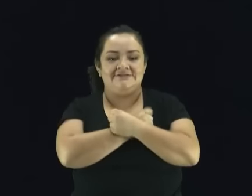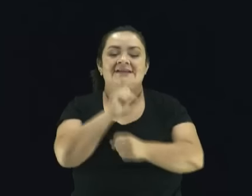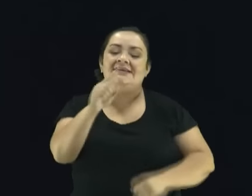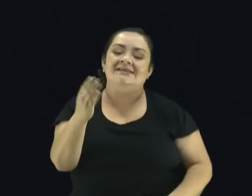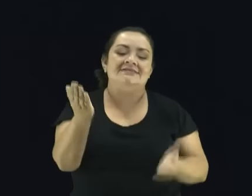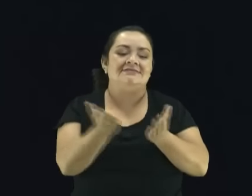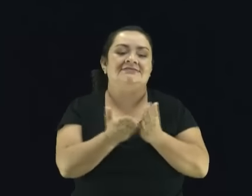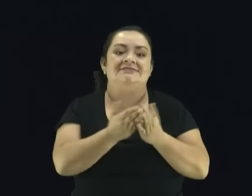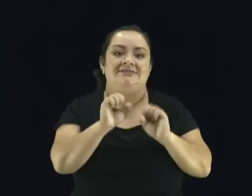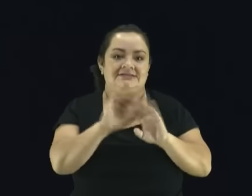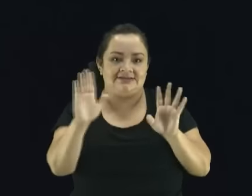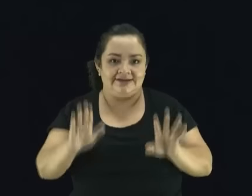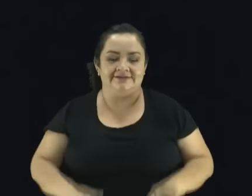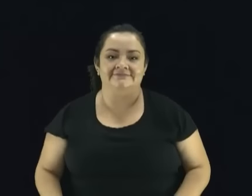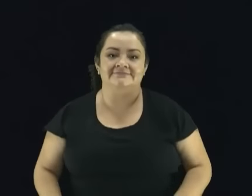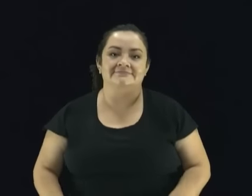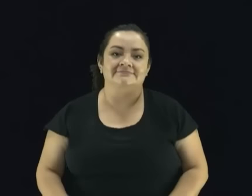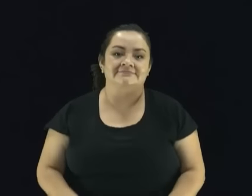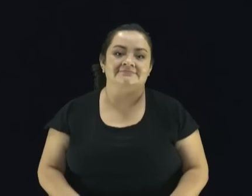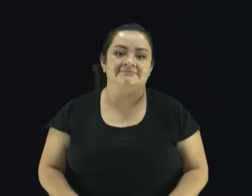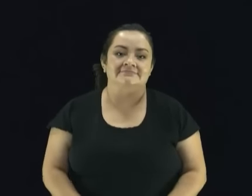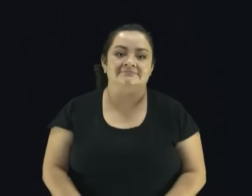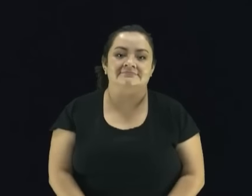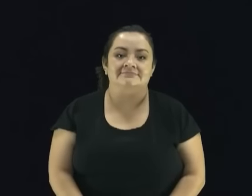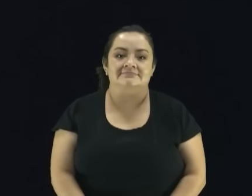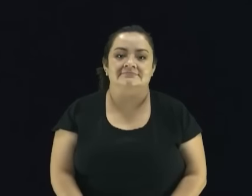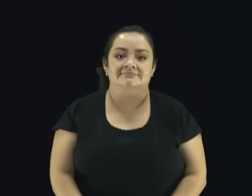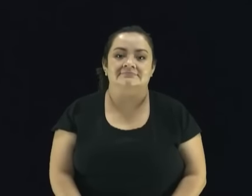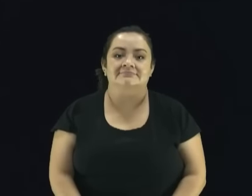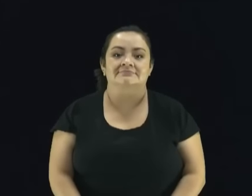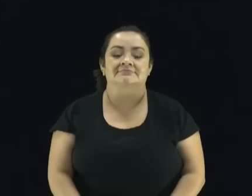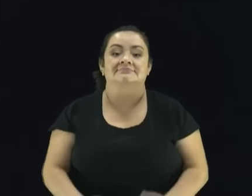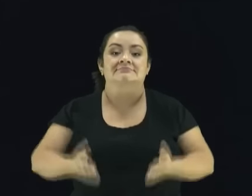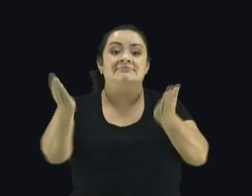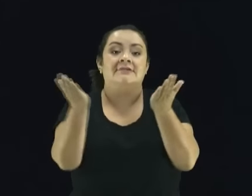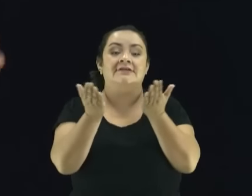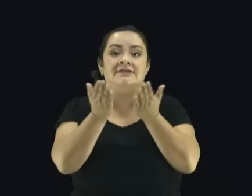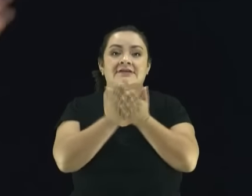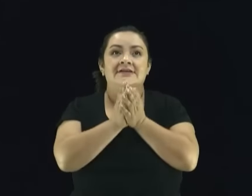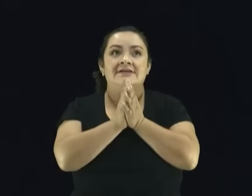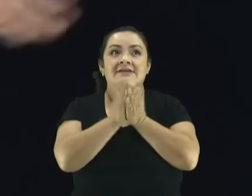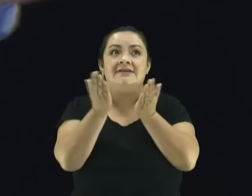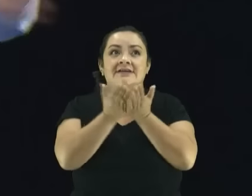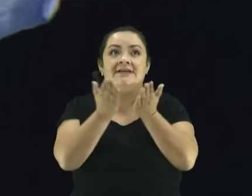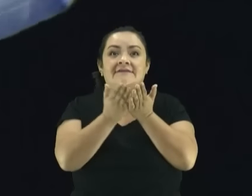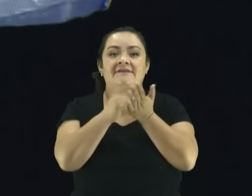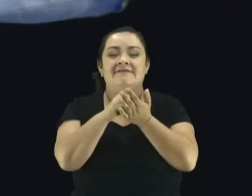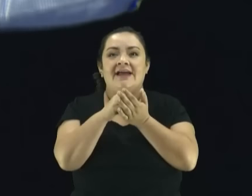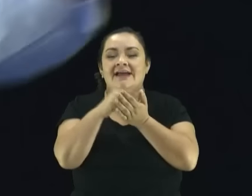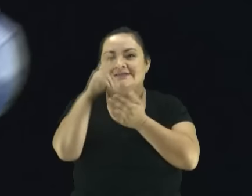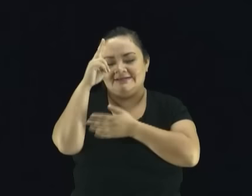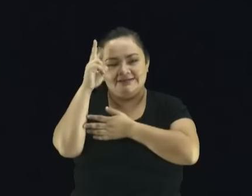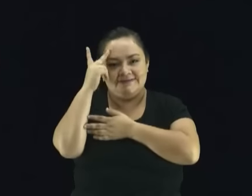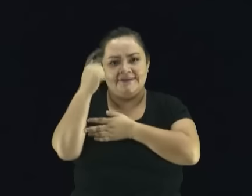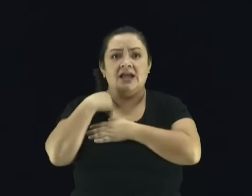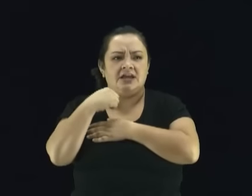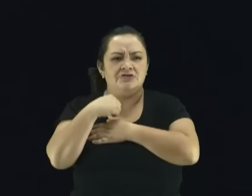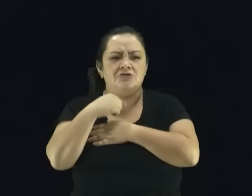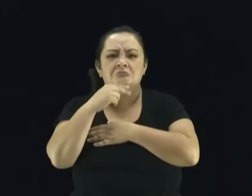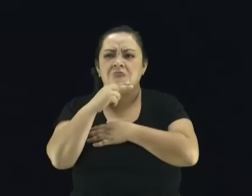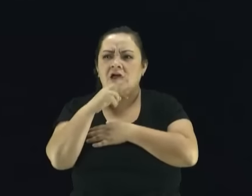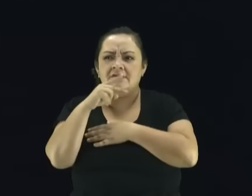la palabra la palabra no son los tomos en griego y en hebreo que tienes en tu biblioteca personal